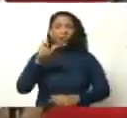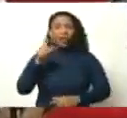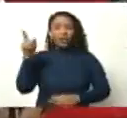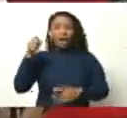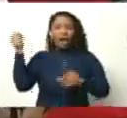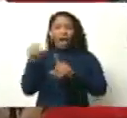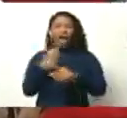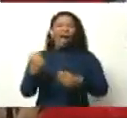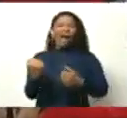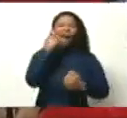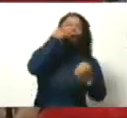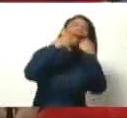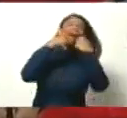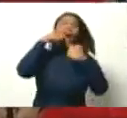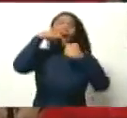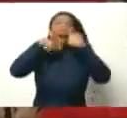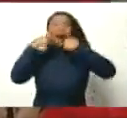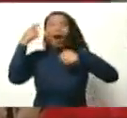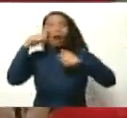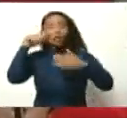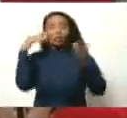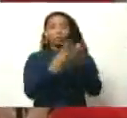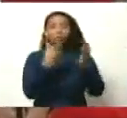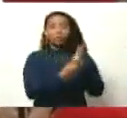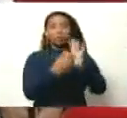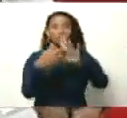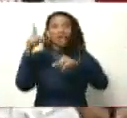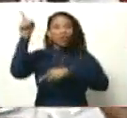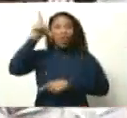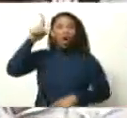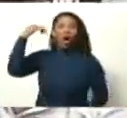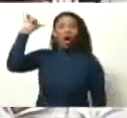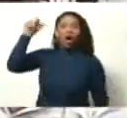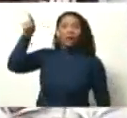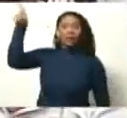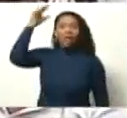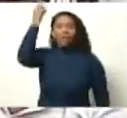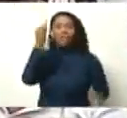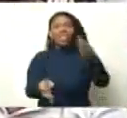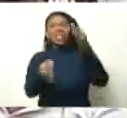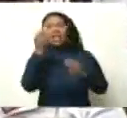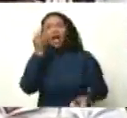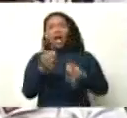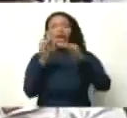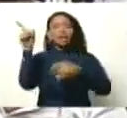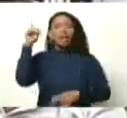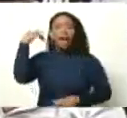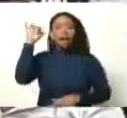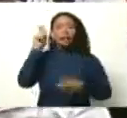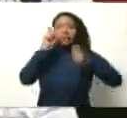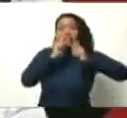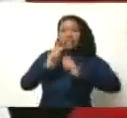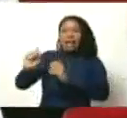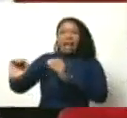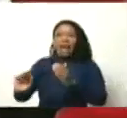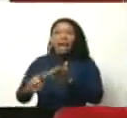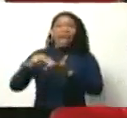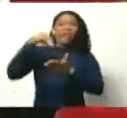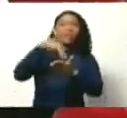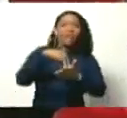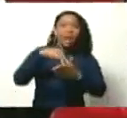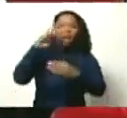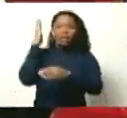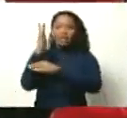los dientes en Cabo Verde, son los testigos estrellas de ese fiscal que está tratando de levantar un